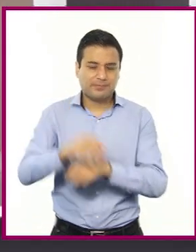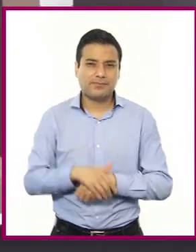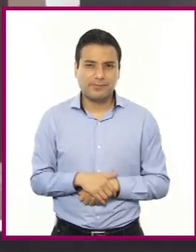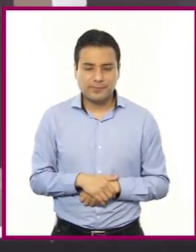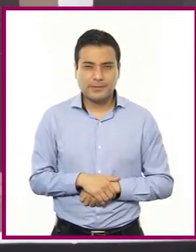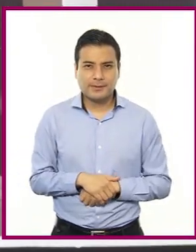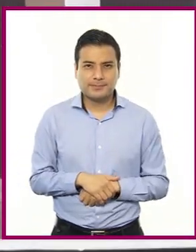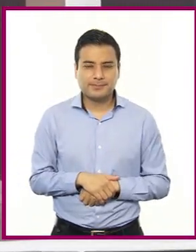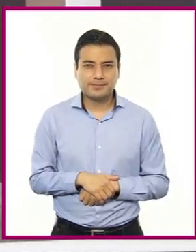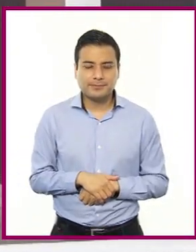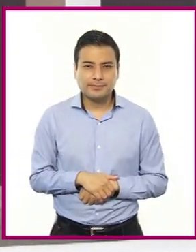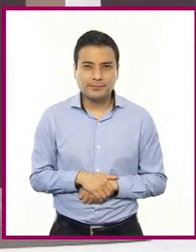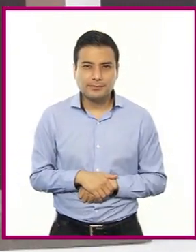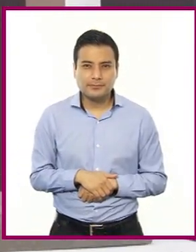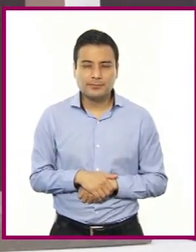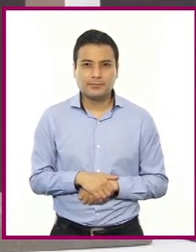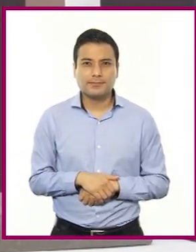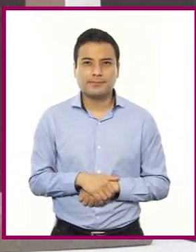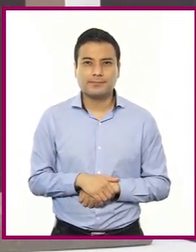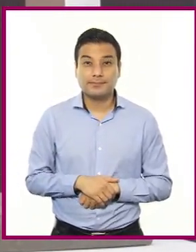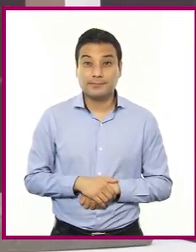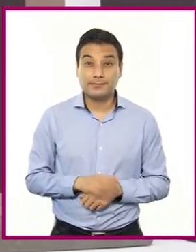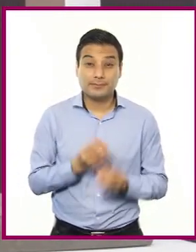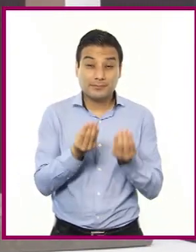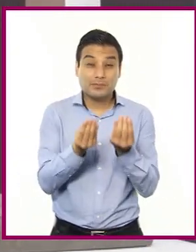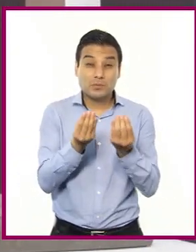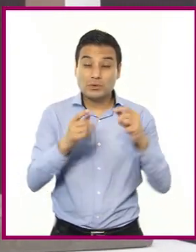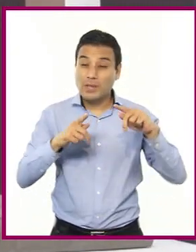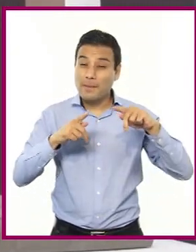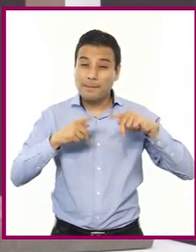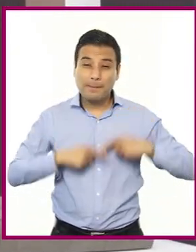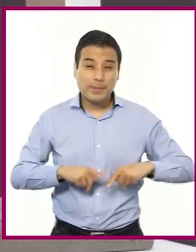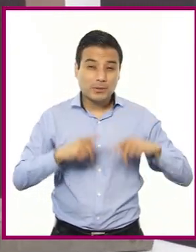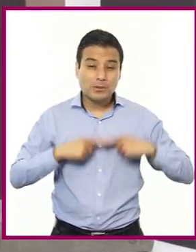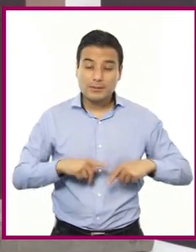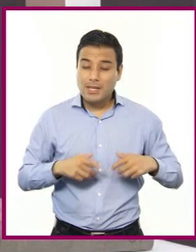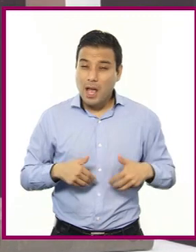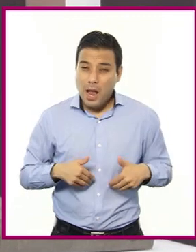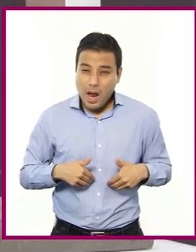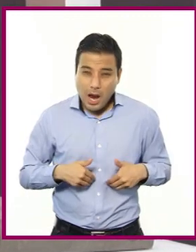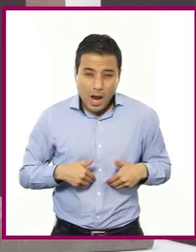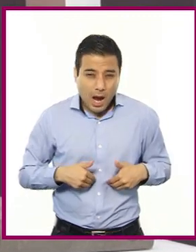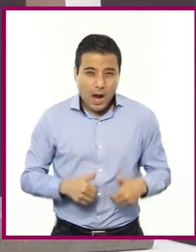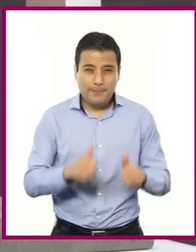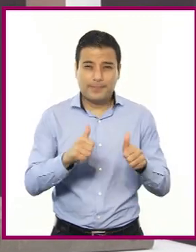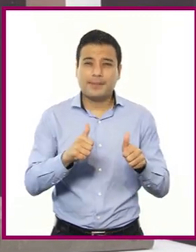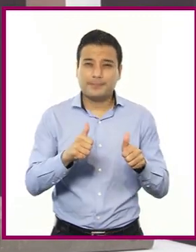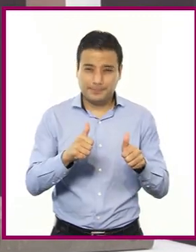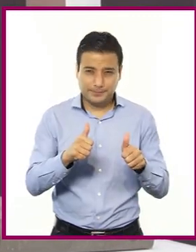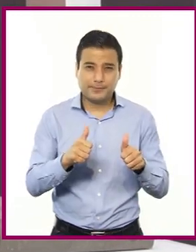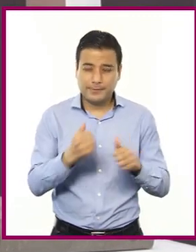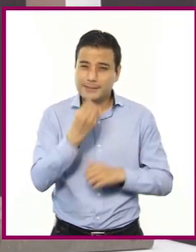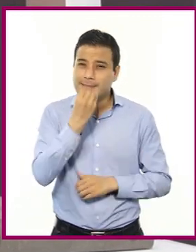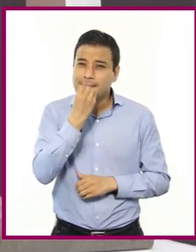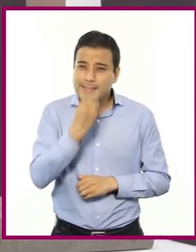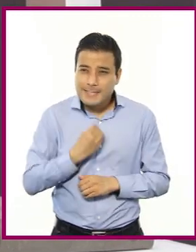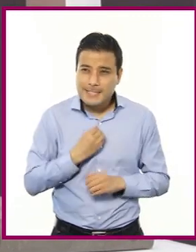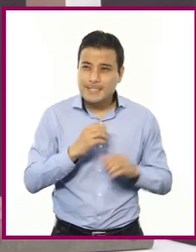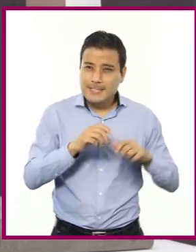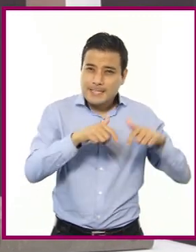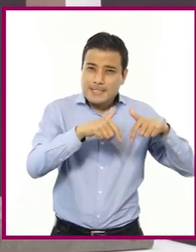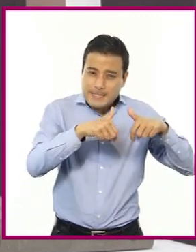no, eran frecuentes las grandes caravanas del hambre, que desde regiones del interior se dirigían a